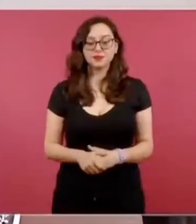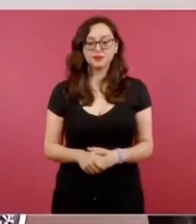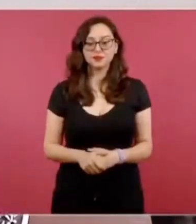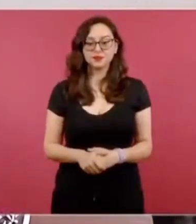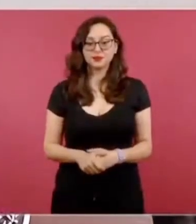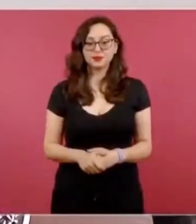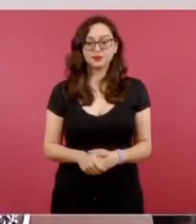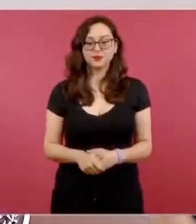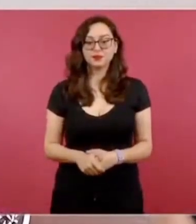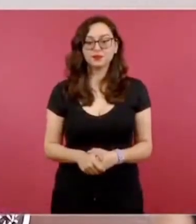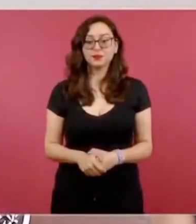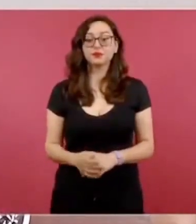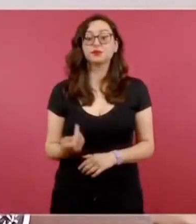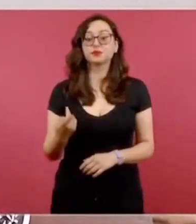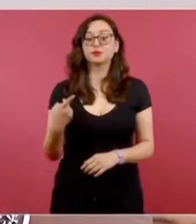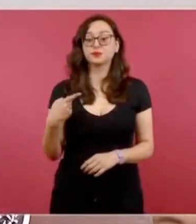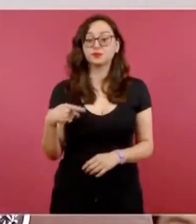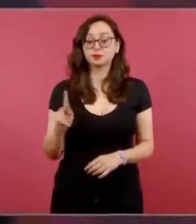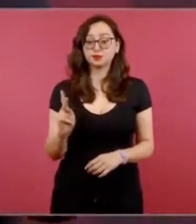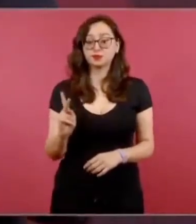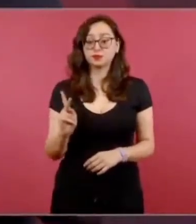Pero de todas formas,